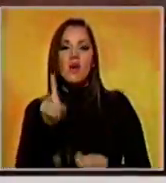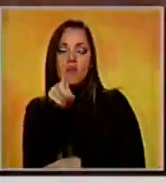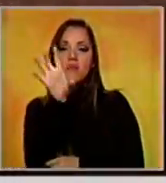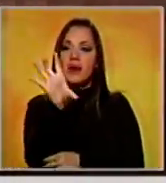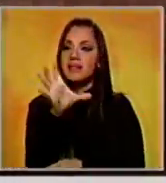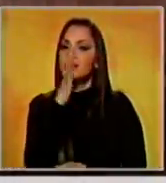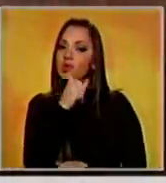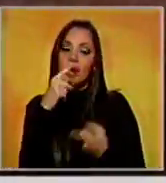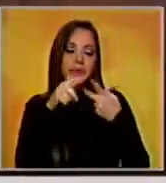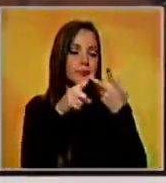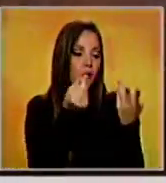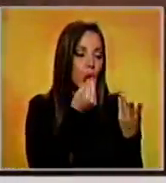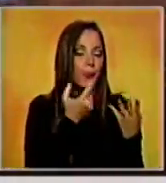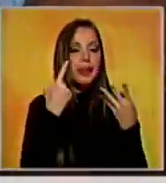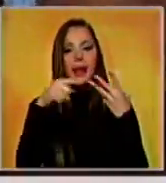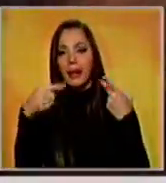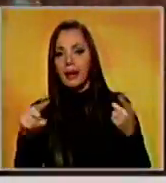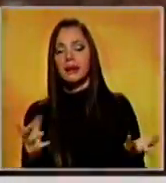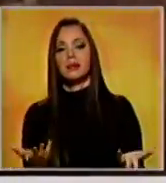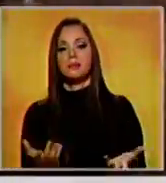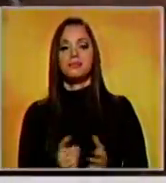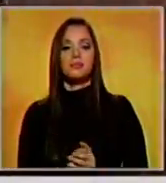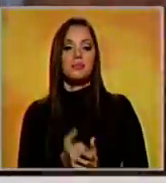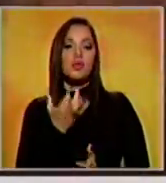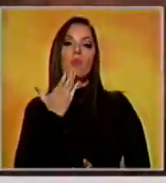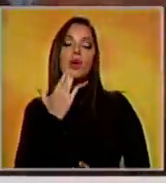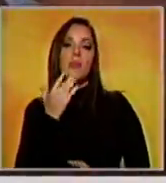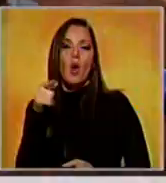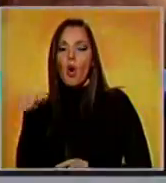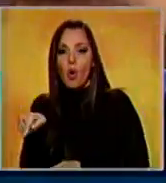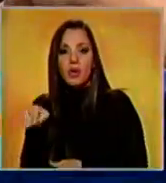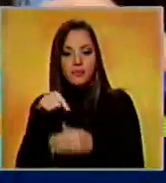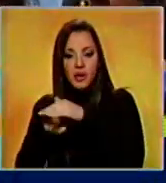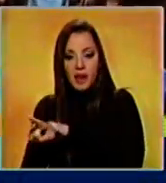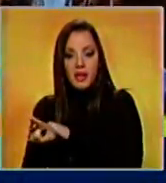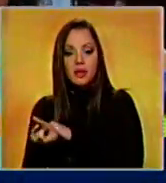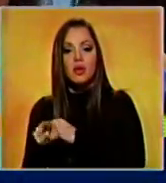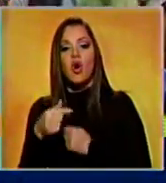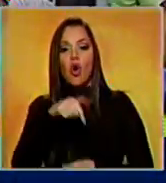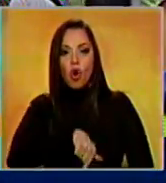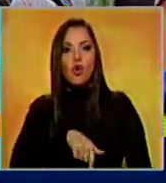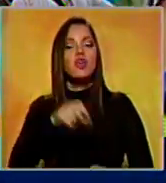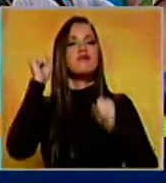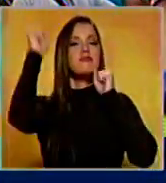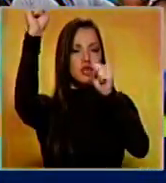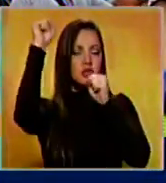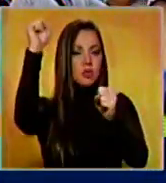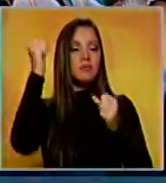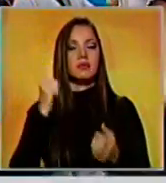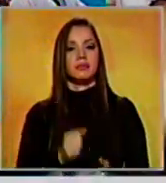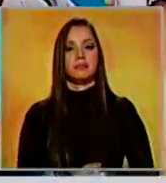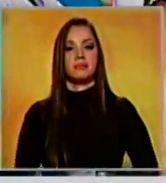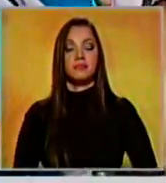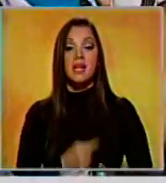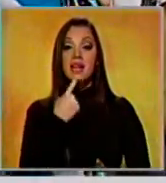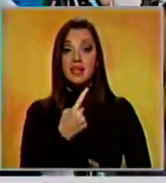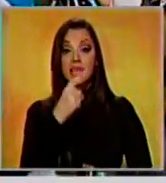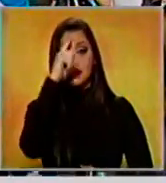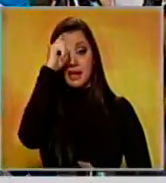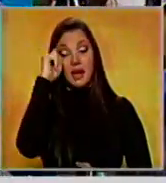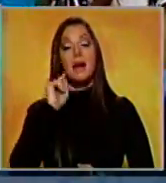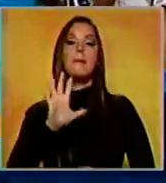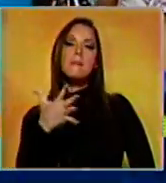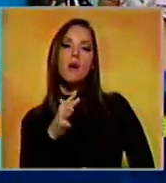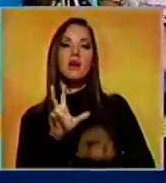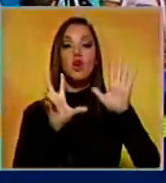pase hoy. Pase lo que pase hoy, vamos a triunfar. Se estima que esta comparecencia podría durar al